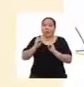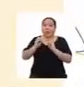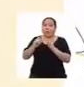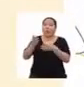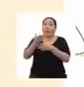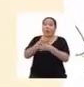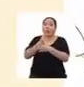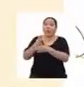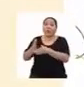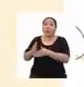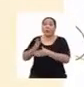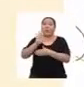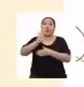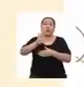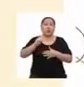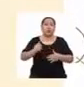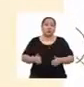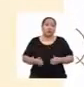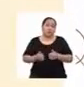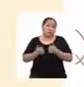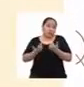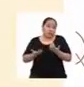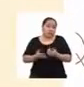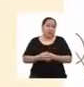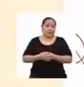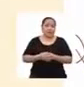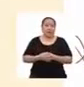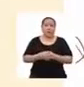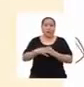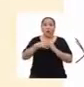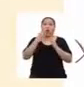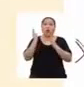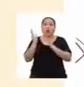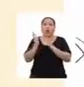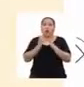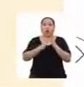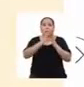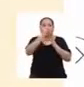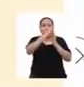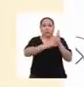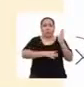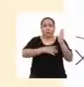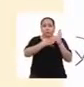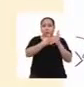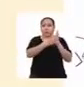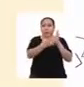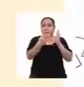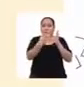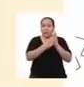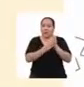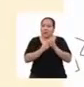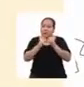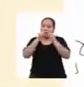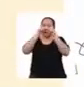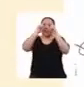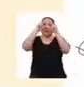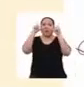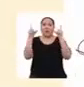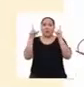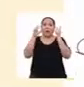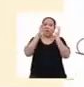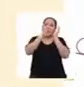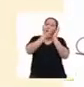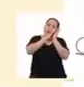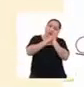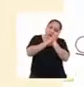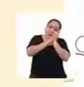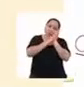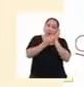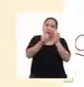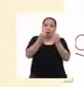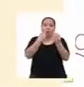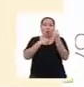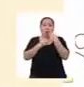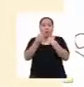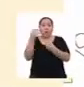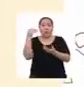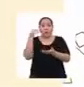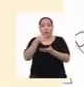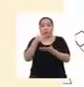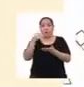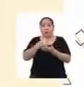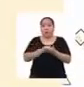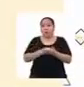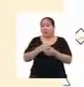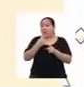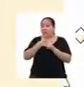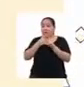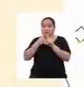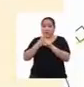tus actividades. Organiza tus horarios para levantarte, acostarte, tomar tus alimentos, estudiar y hacer